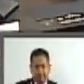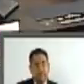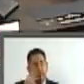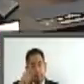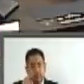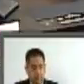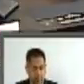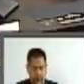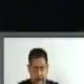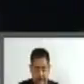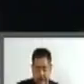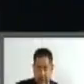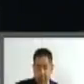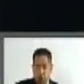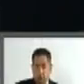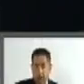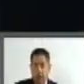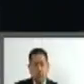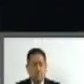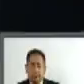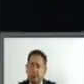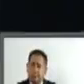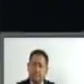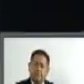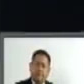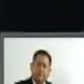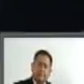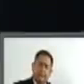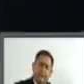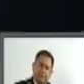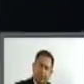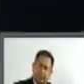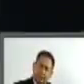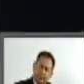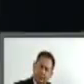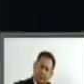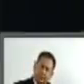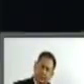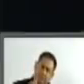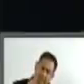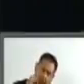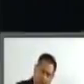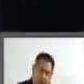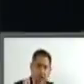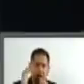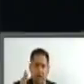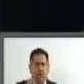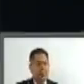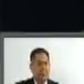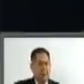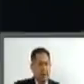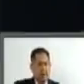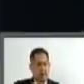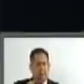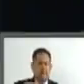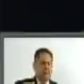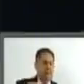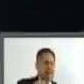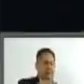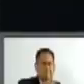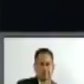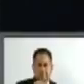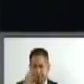costa de Baja California para emprender el viaje de miles de kilómetros hacia el norte, para llegar a disfrutar de la primavera frente a la